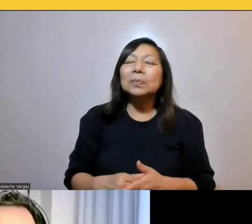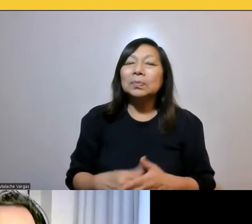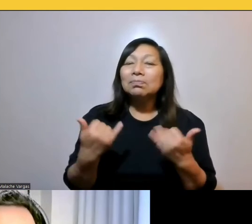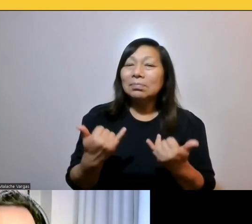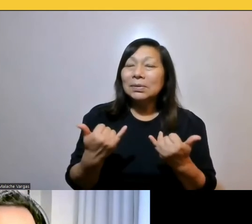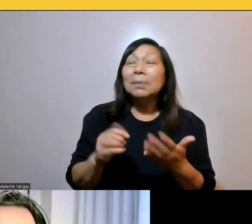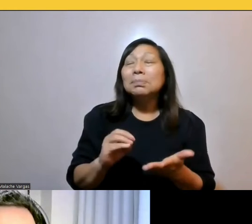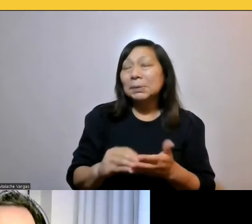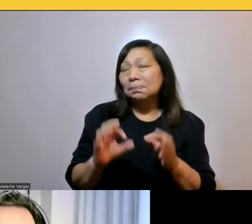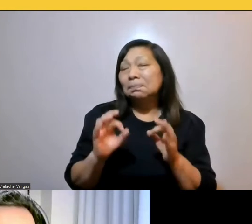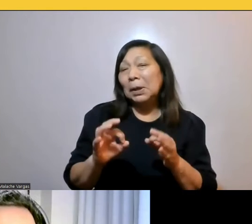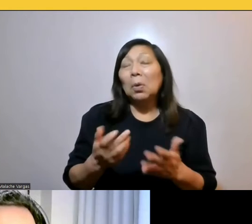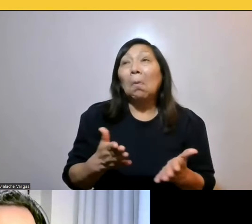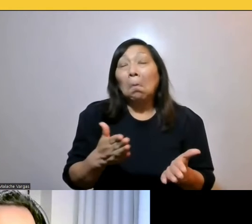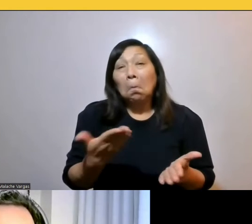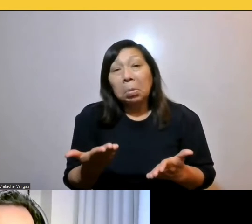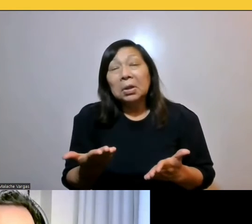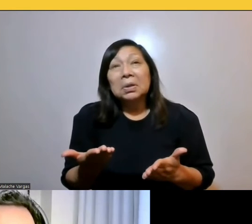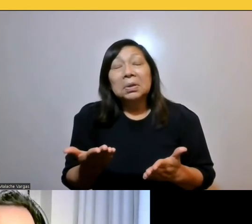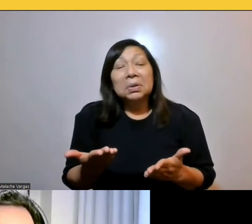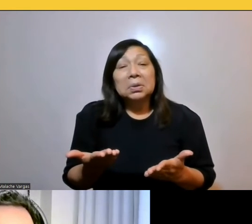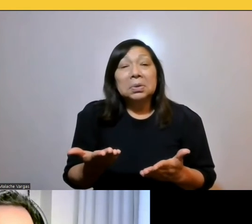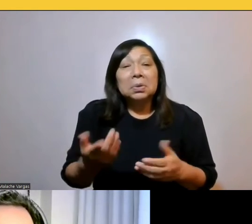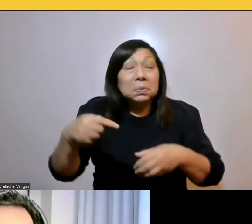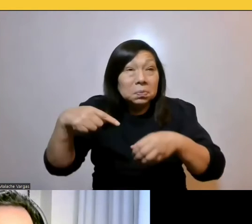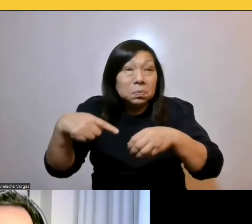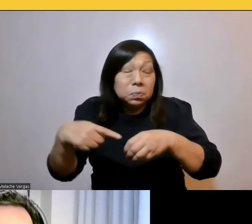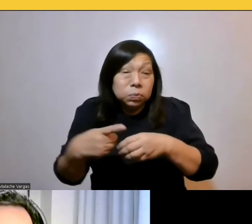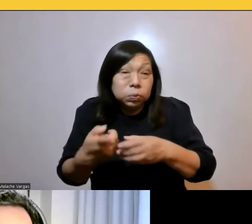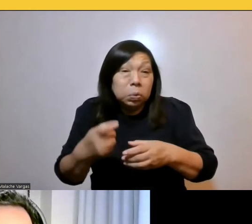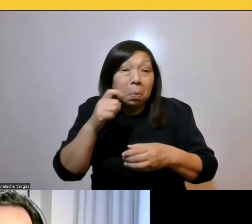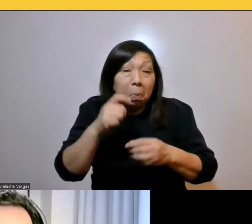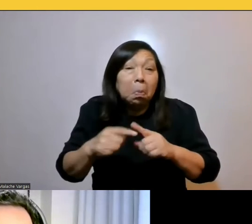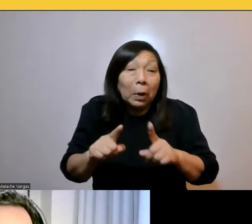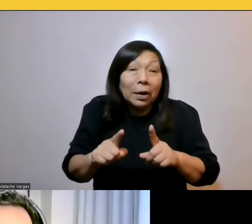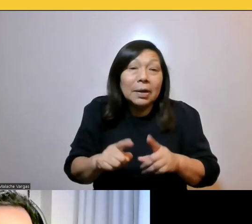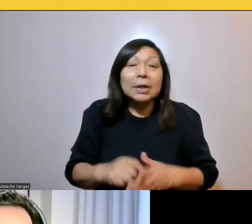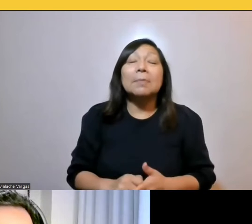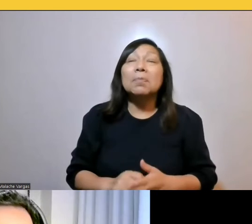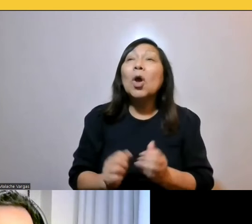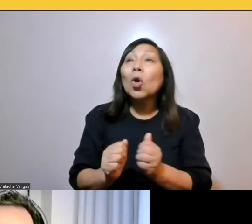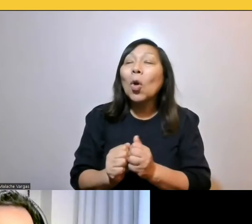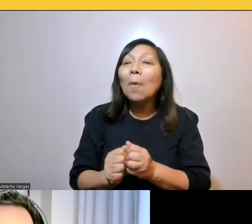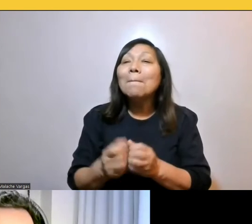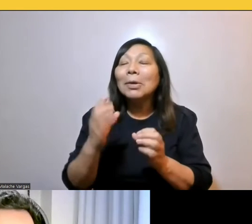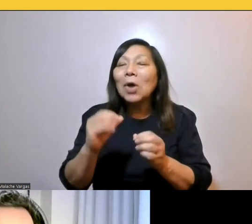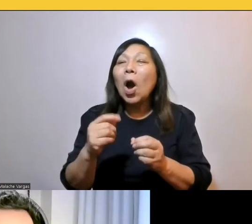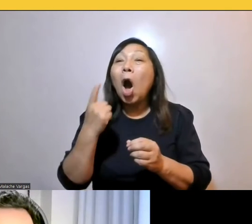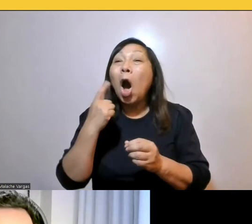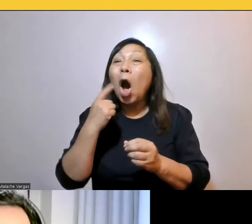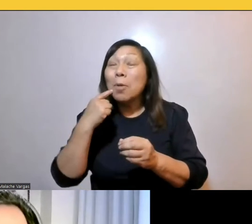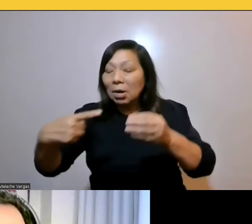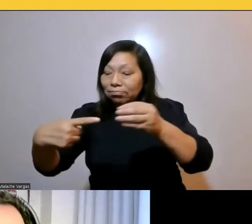es el riesgo. Puede haber sexo durante o penetración vaginal durante la menstruación, idealmente con preservativo para reducir el